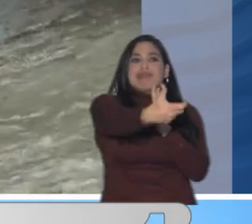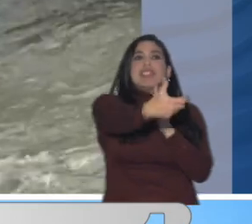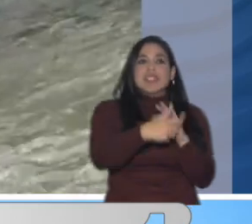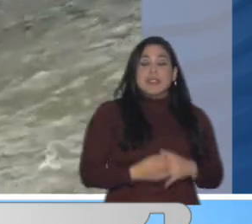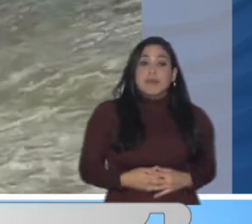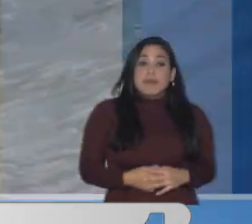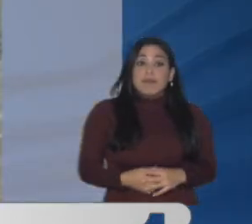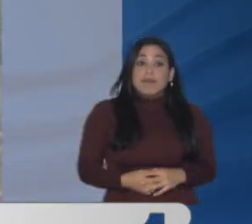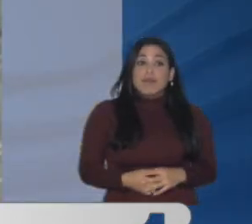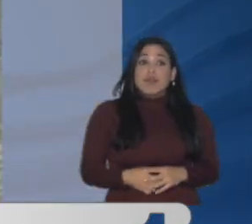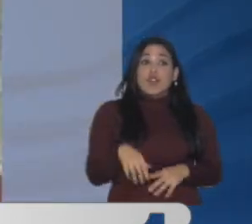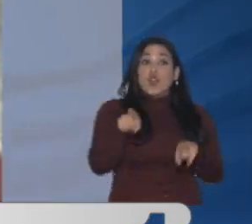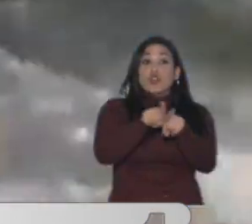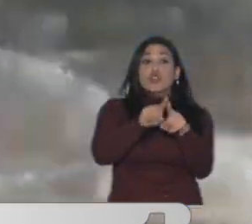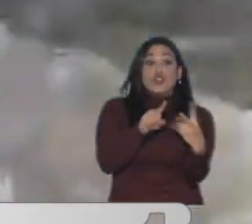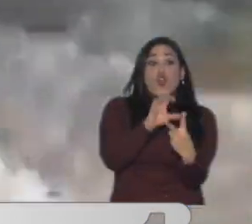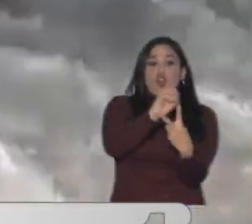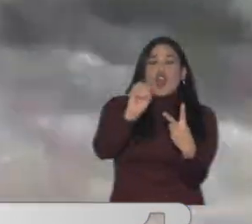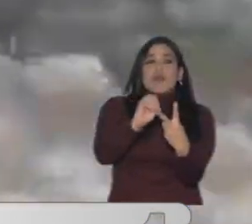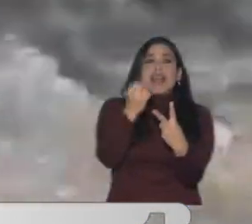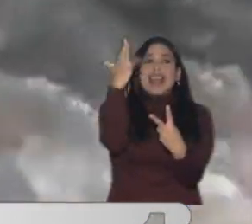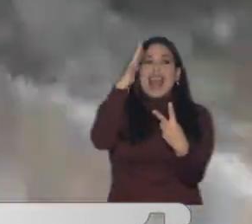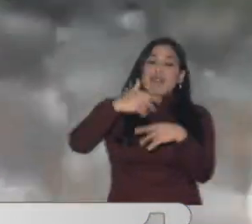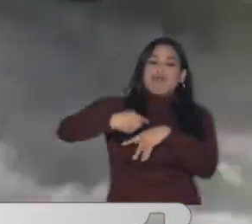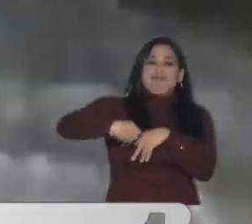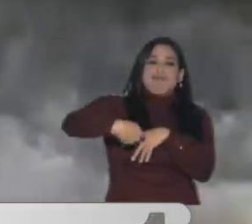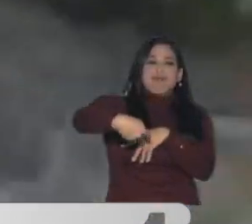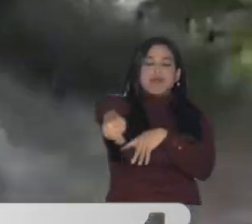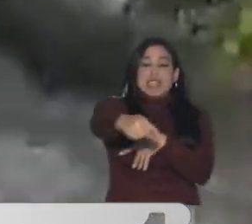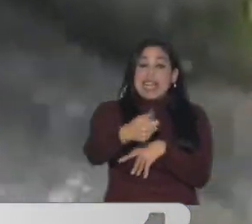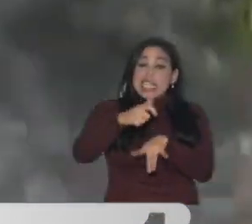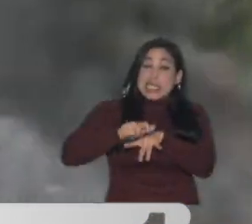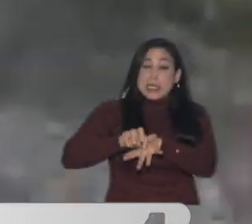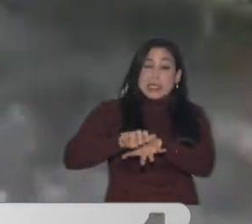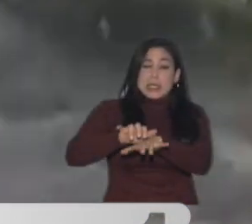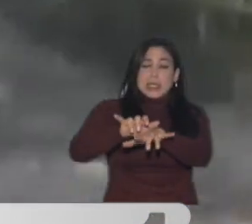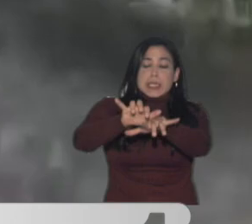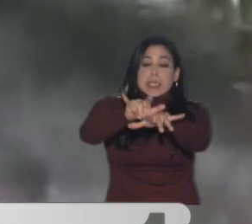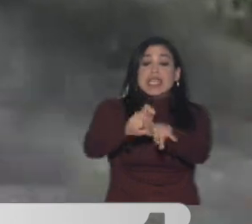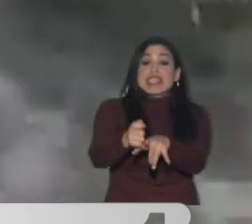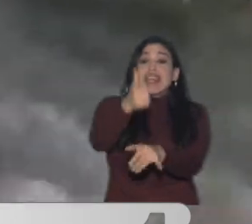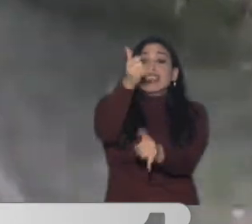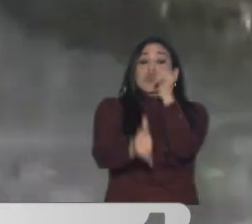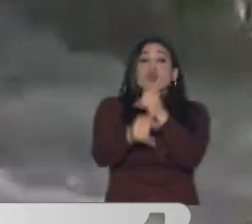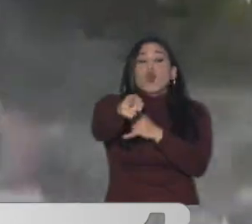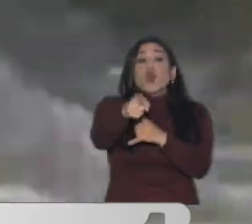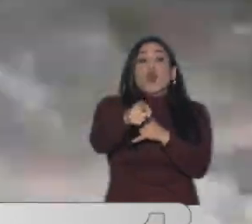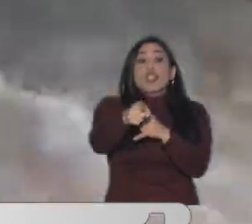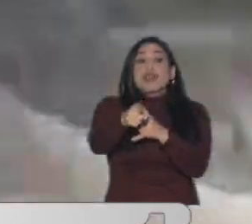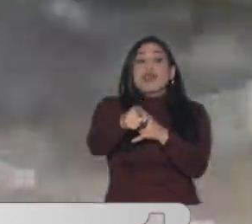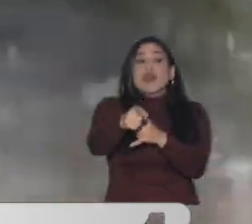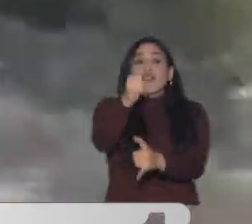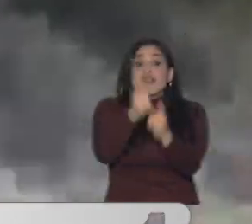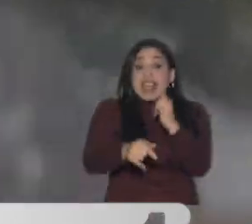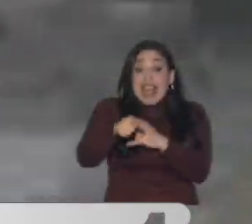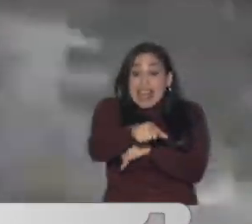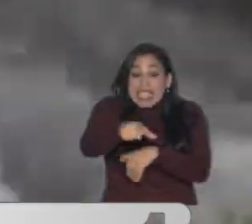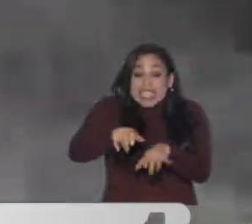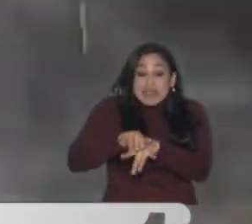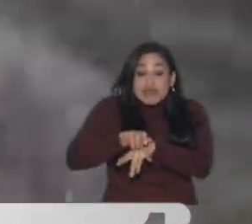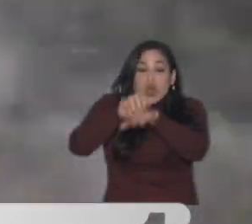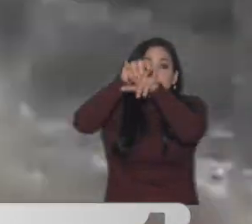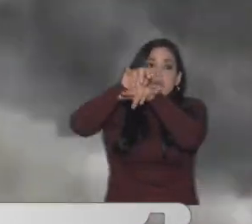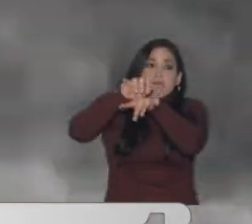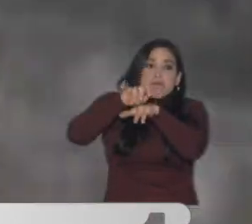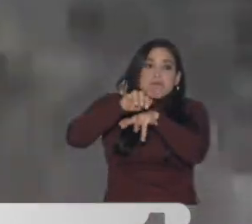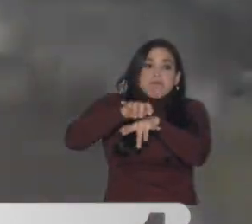agua. Los dos hermanos se soltaron y el arroyo lo venía arrastrando hasta llegar allá a la desembocadura. Ahí el arroyo